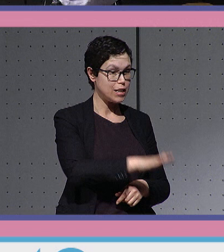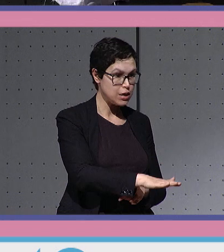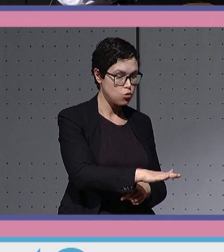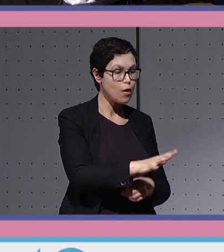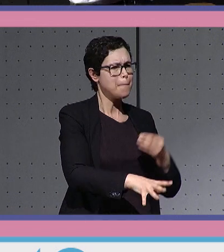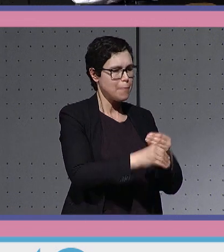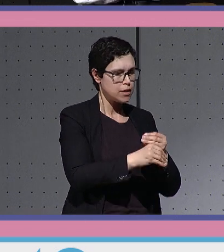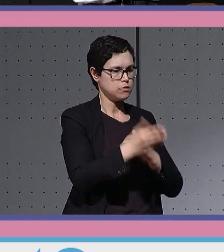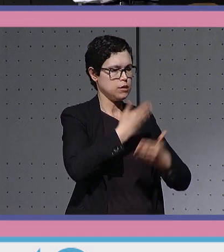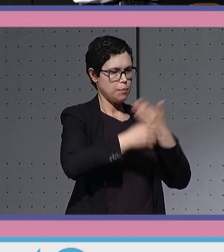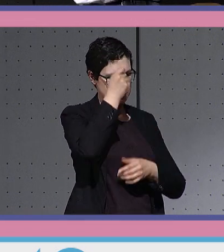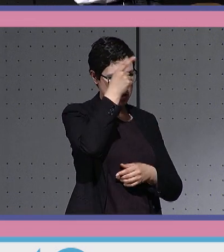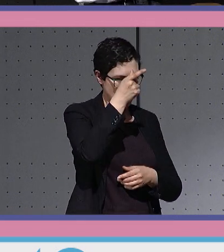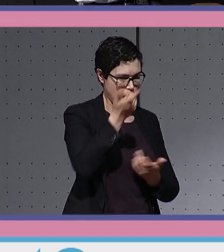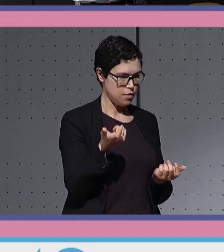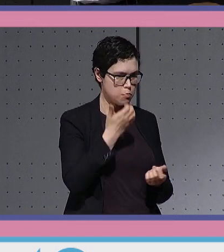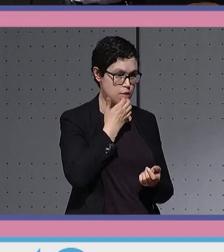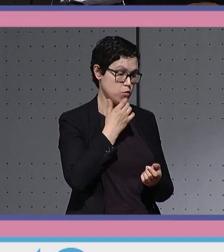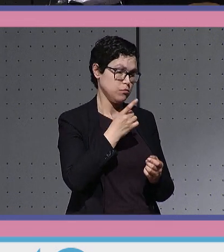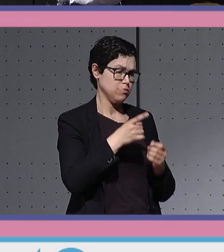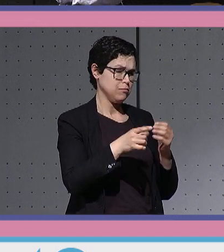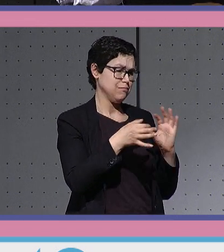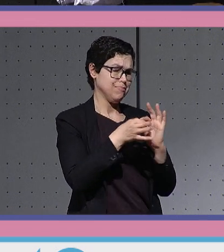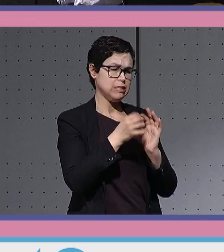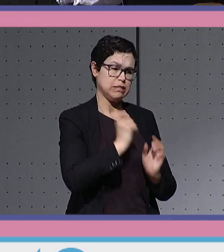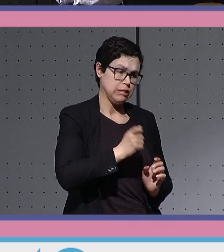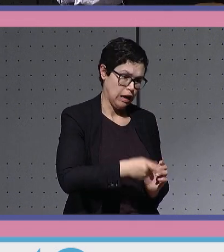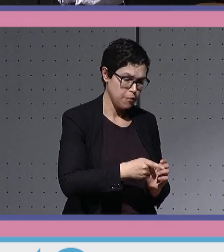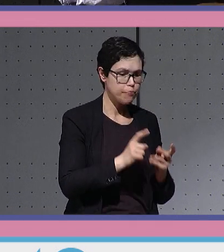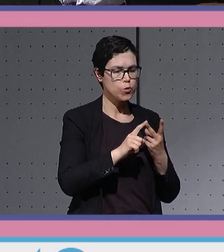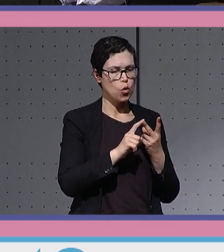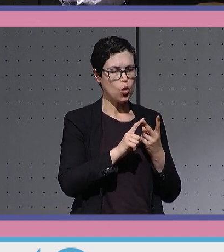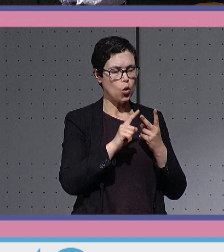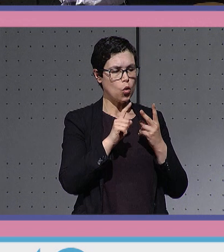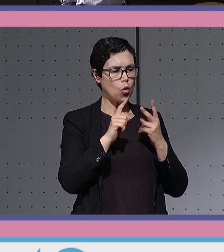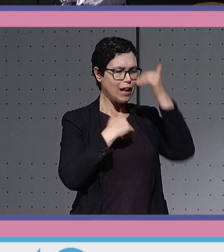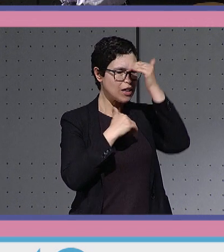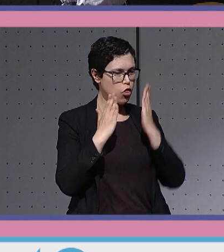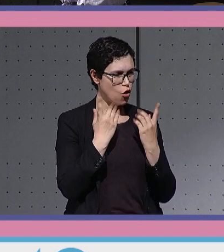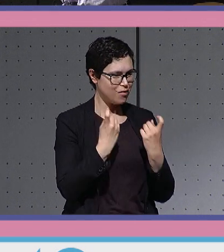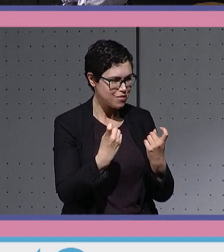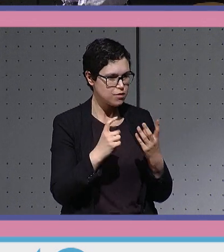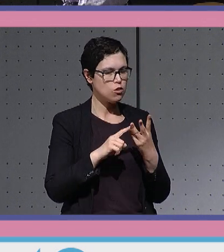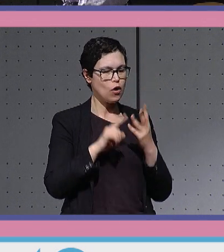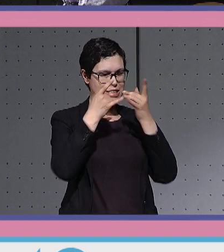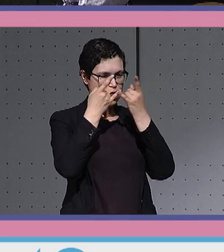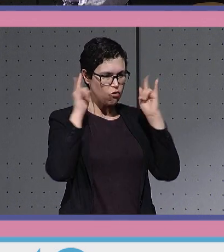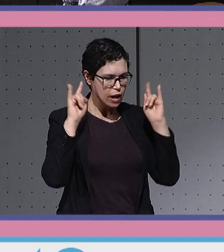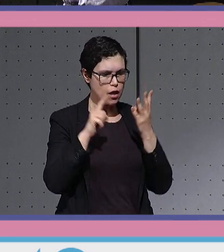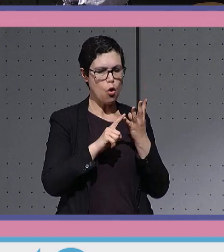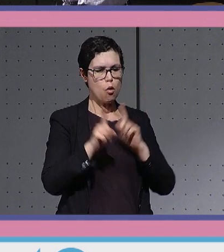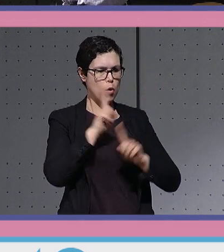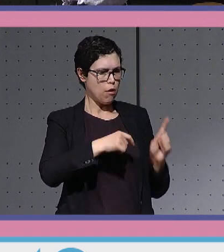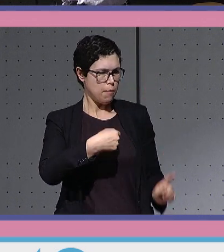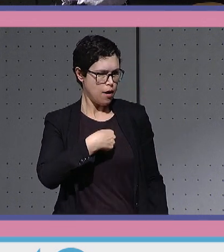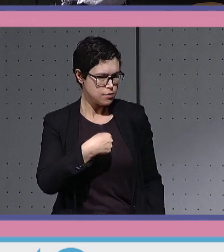discapacidad intelectual, que es la comorbilidad más frecuente de TEA, TDAH, esquizofrenia, otros tienen problemas cardíacos,